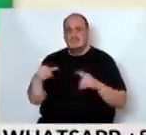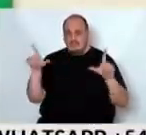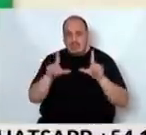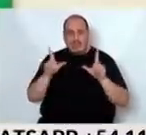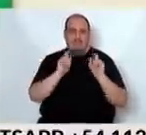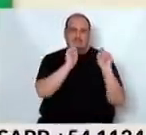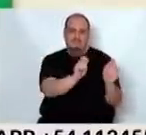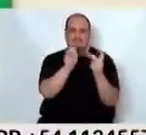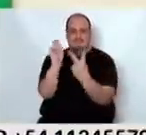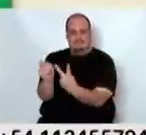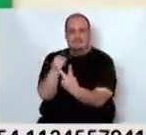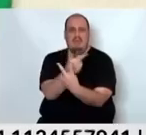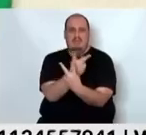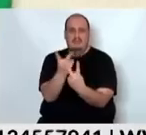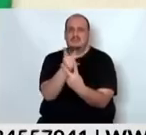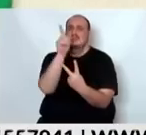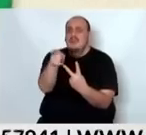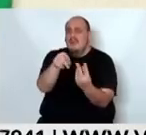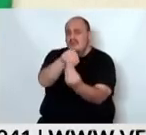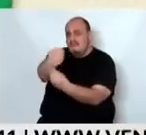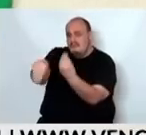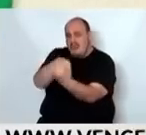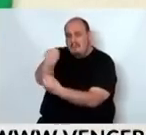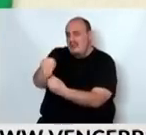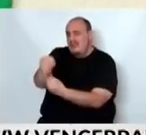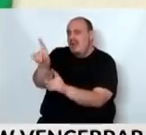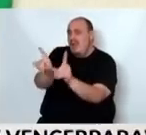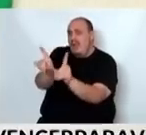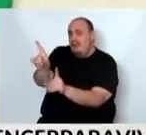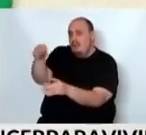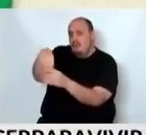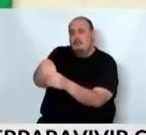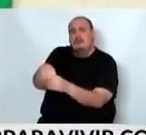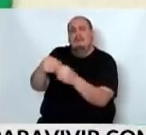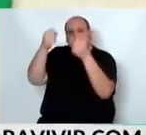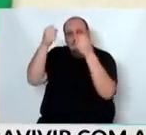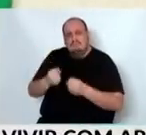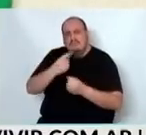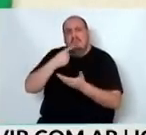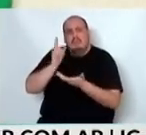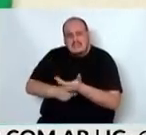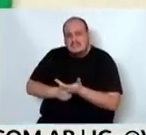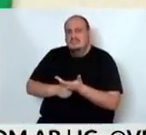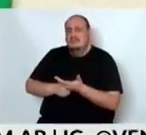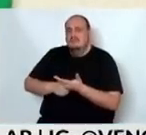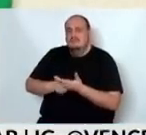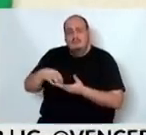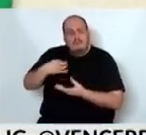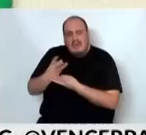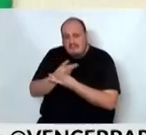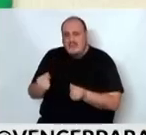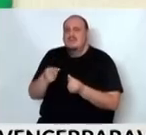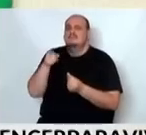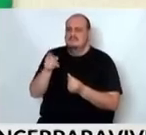para la gente que tiene algún familiar que ha decidido o ha tomado esta trágica decisión, para